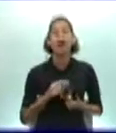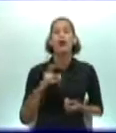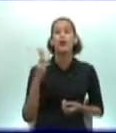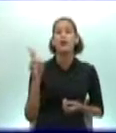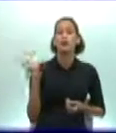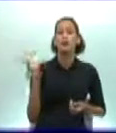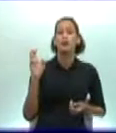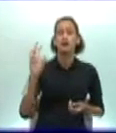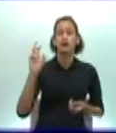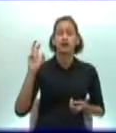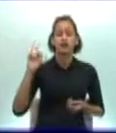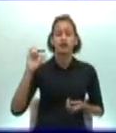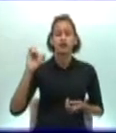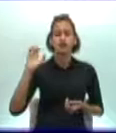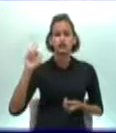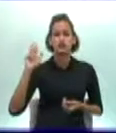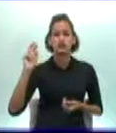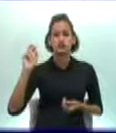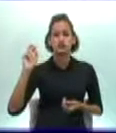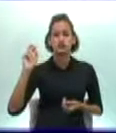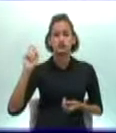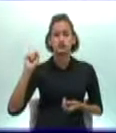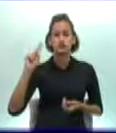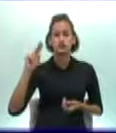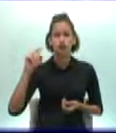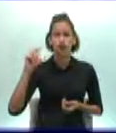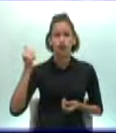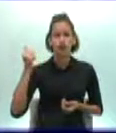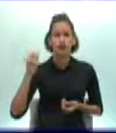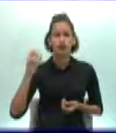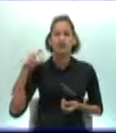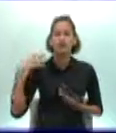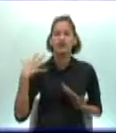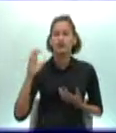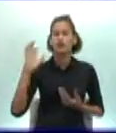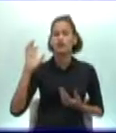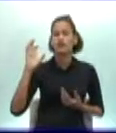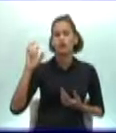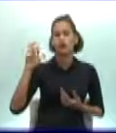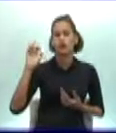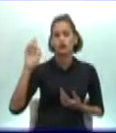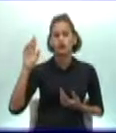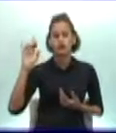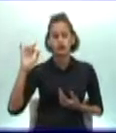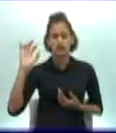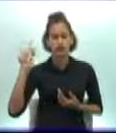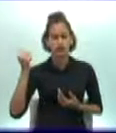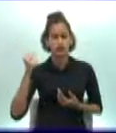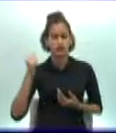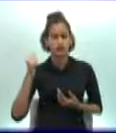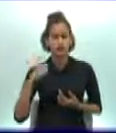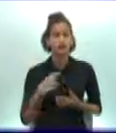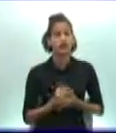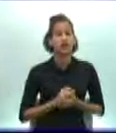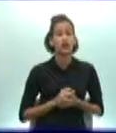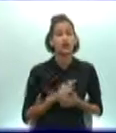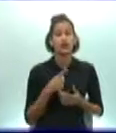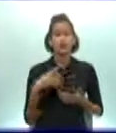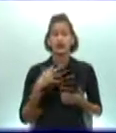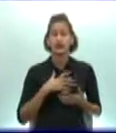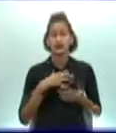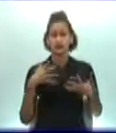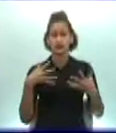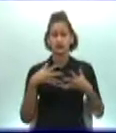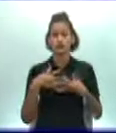Florida, que pertenece a los Estados Unidos de América. Estos dos países están separados por el estrecho de la Florida, que